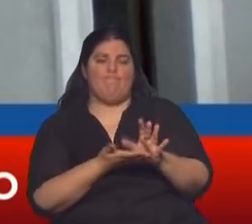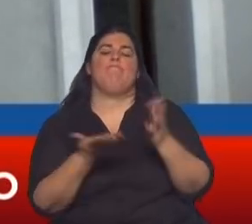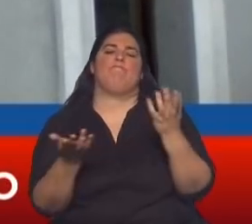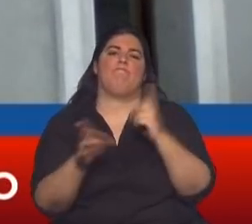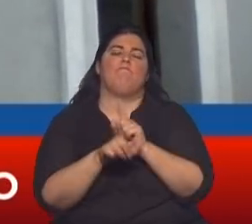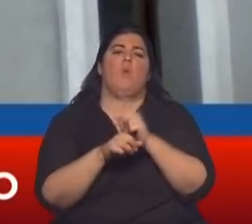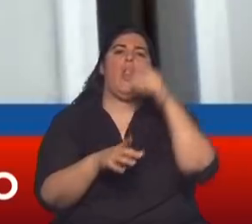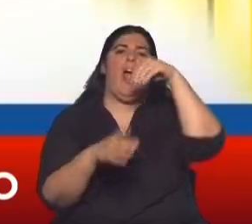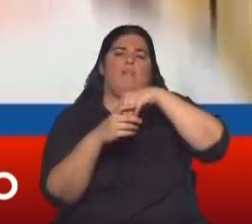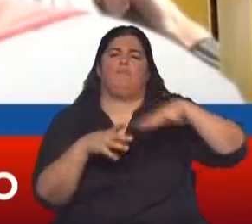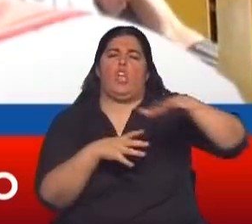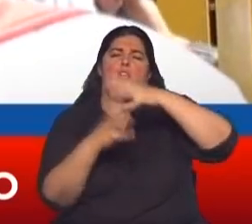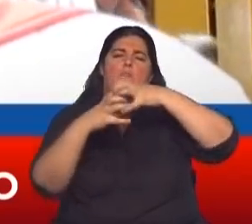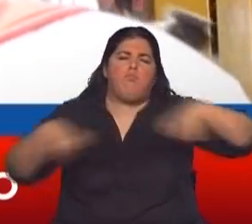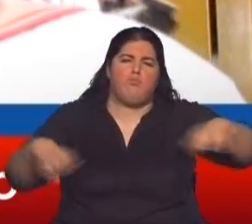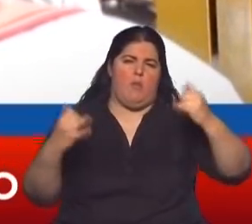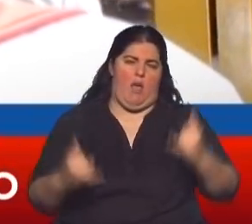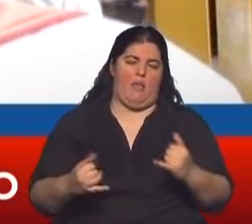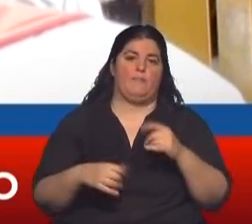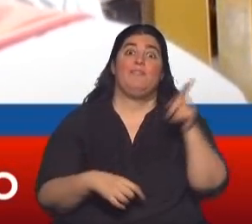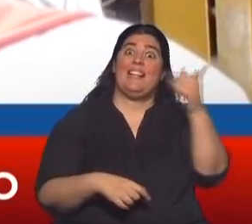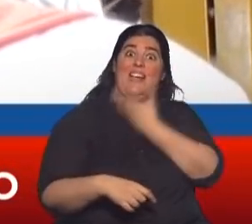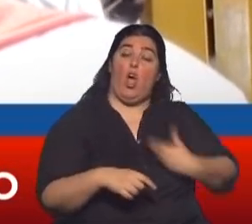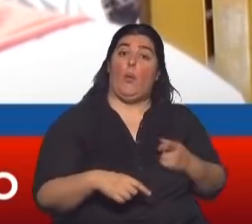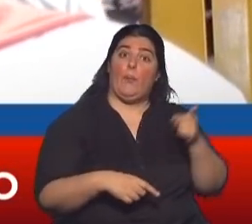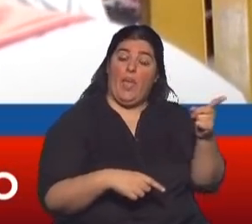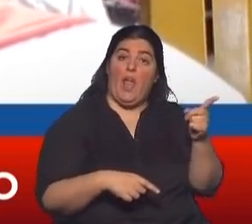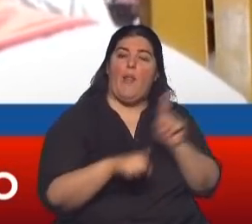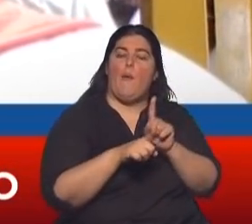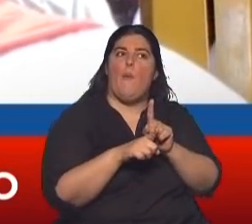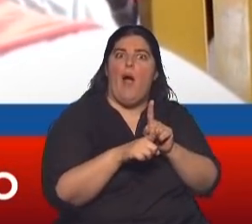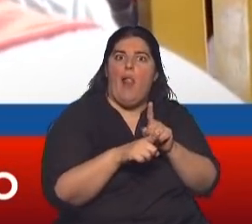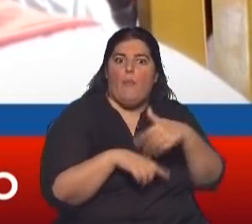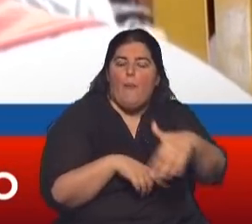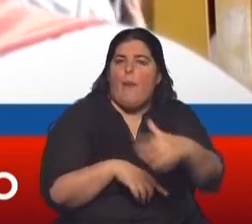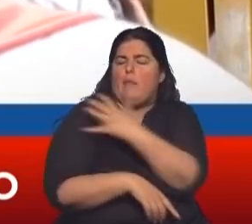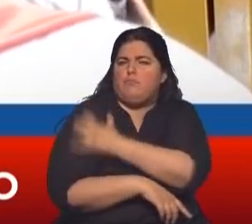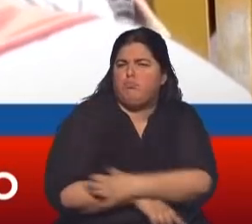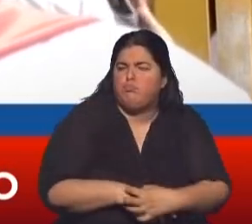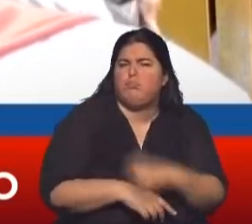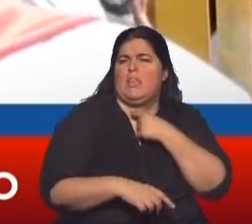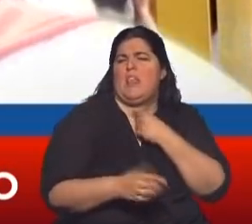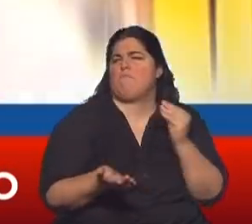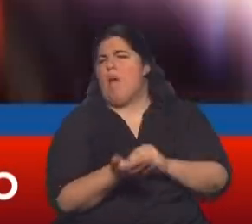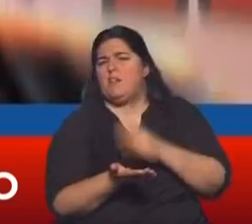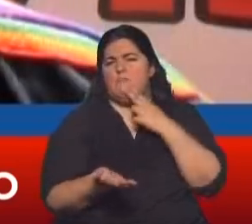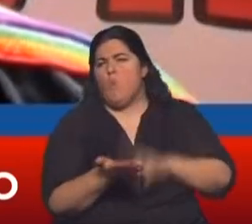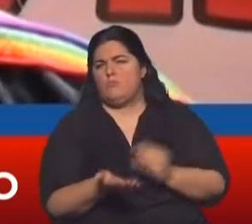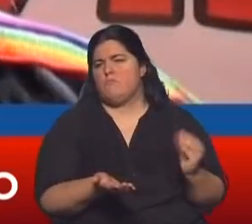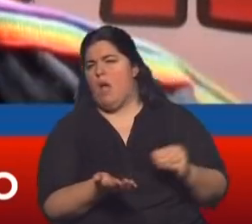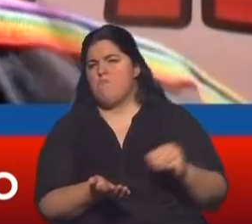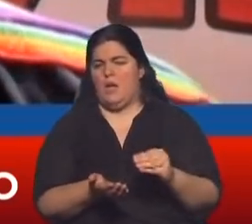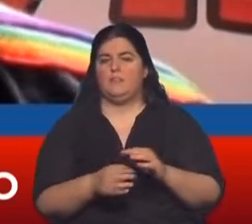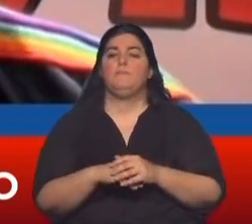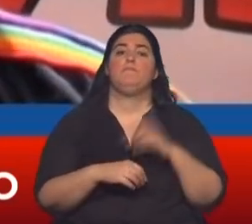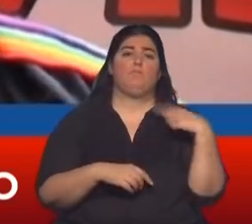en la sociedad. Este gobierno nos está llevando a la miseria, no quieren poner más impuestos. Nosotros